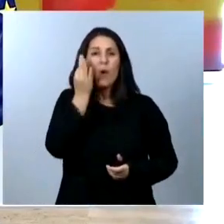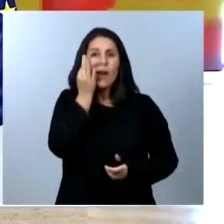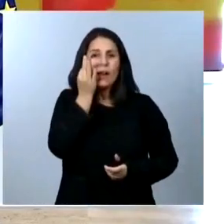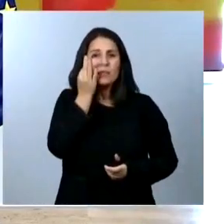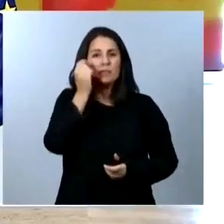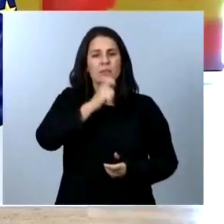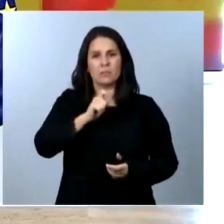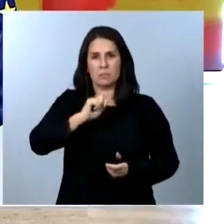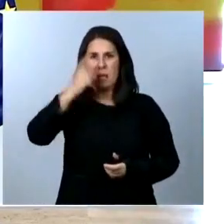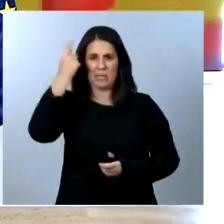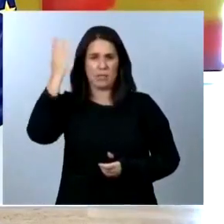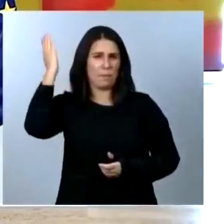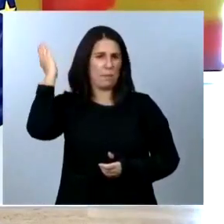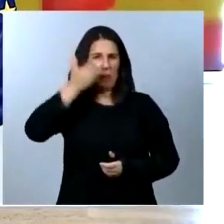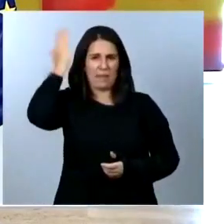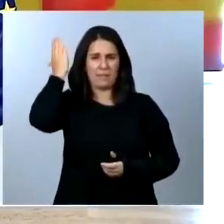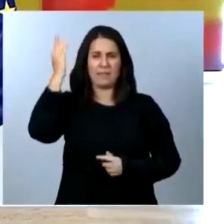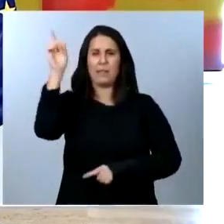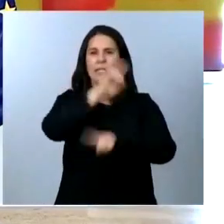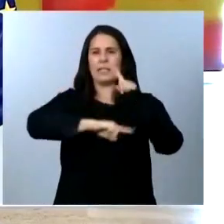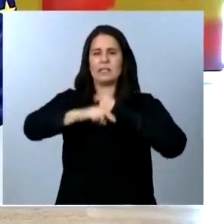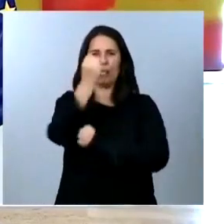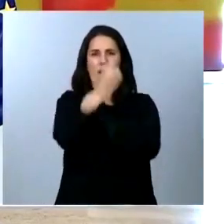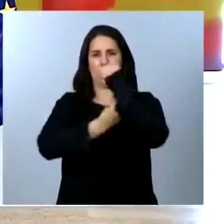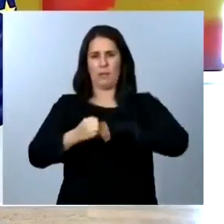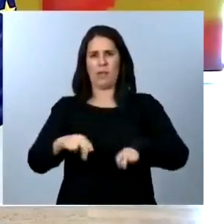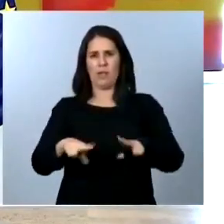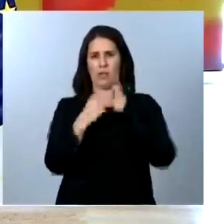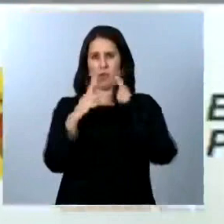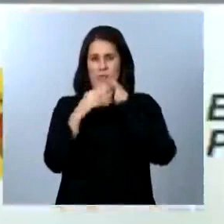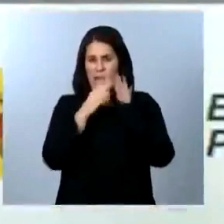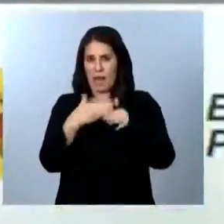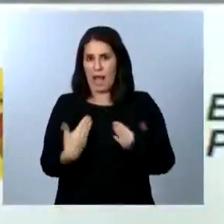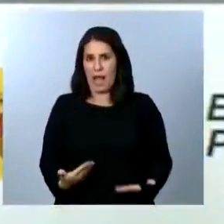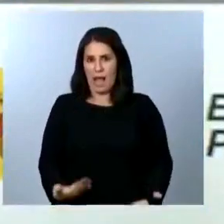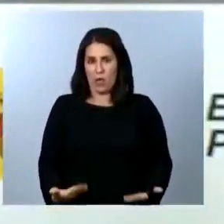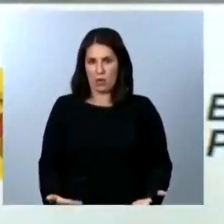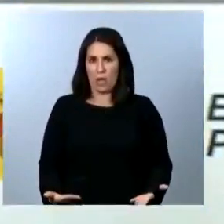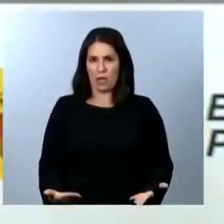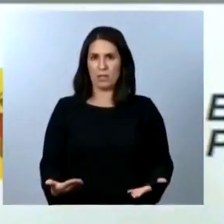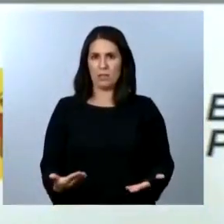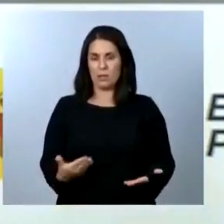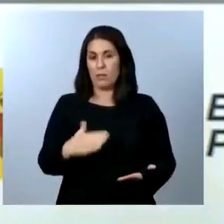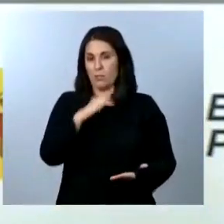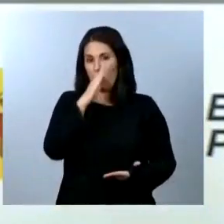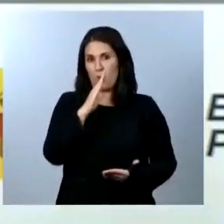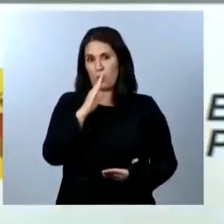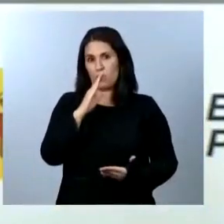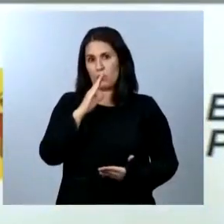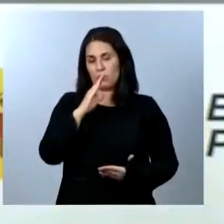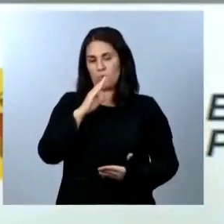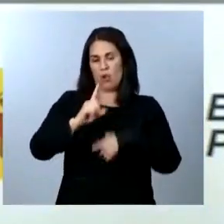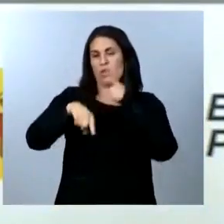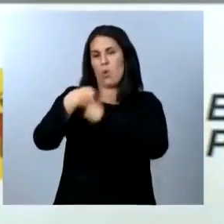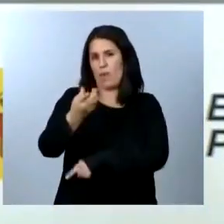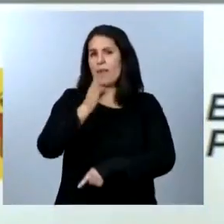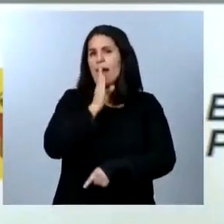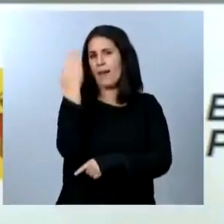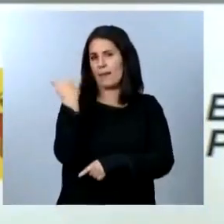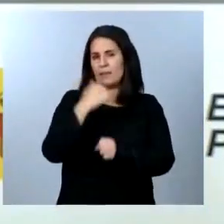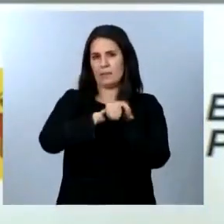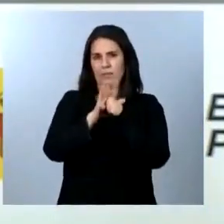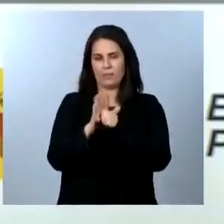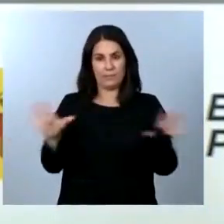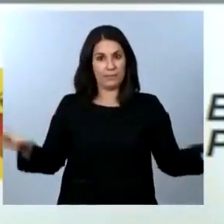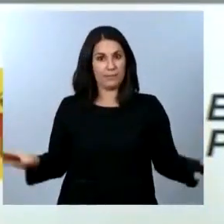damnificadas de una crisis económica y social, como es la derivada como consecuencia de la pandemia del COVID. En resumen, salir con